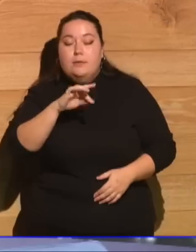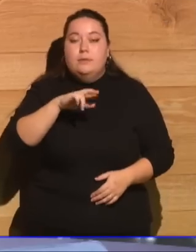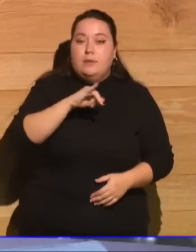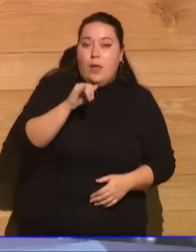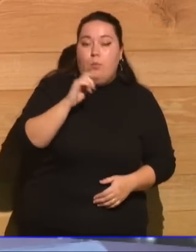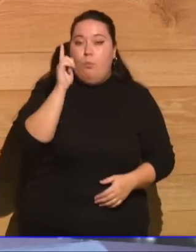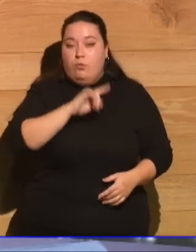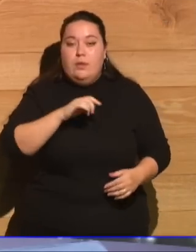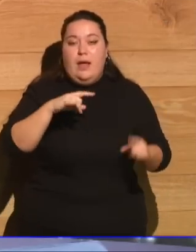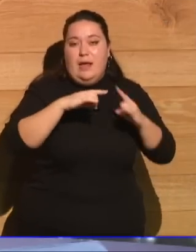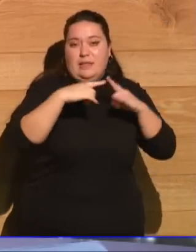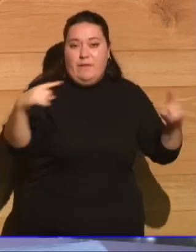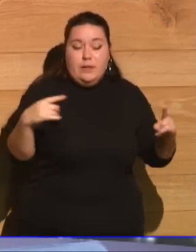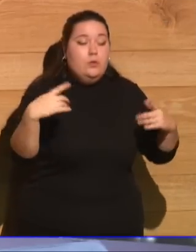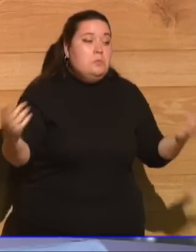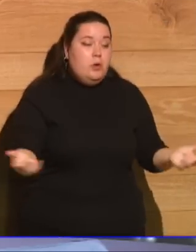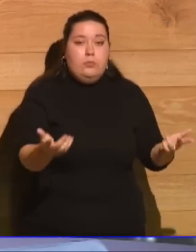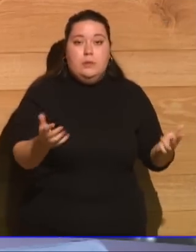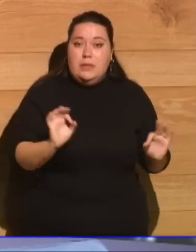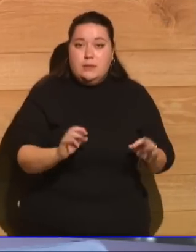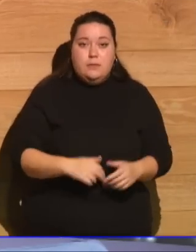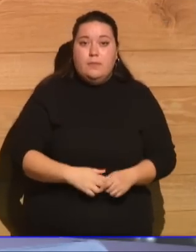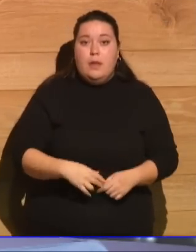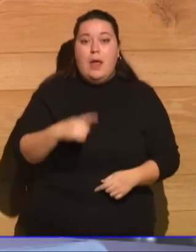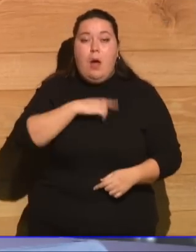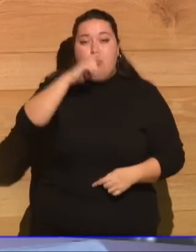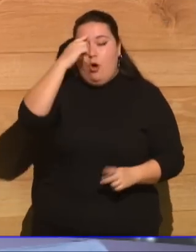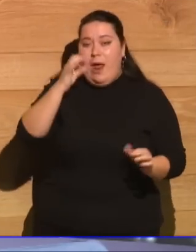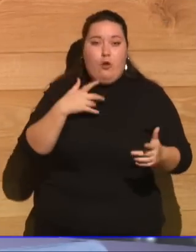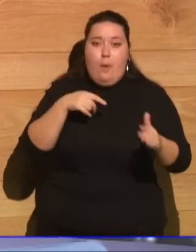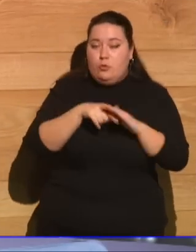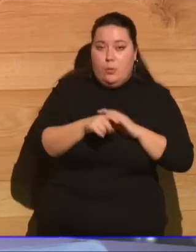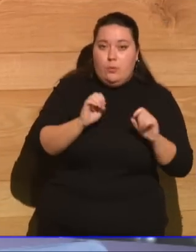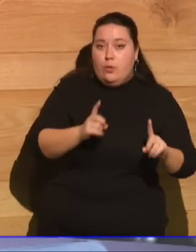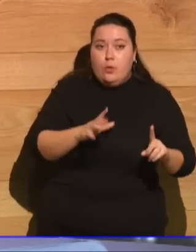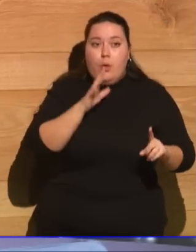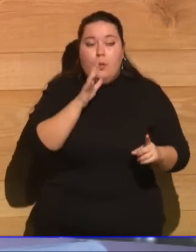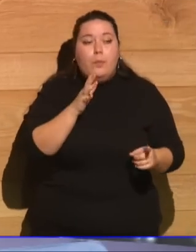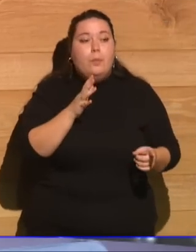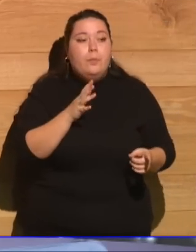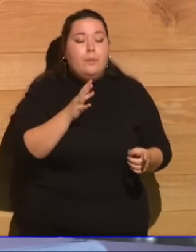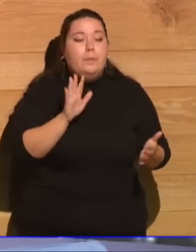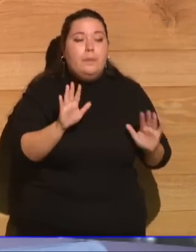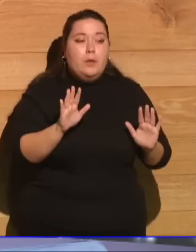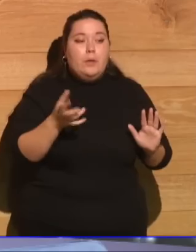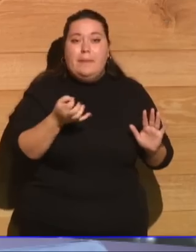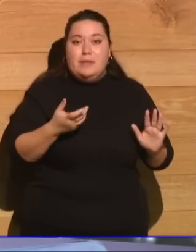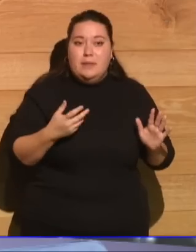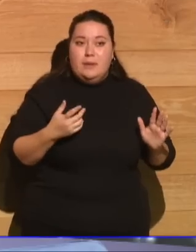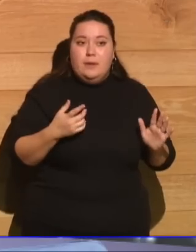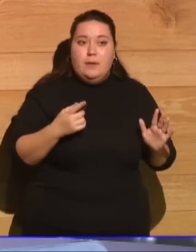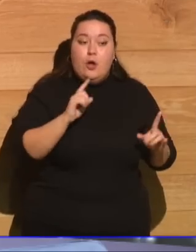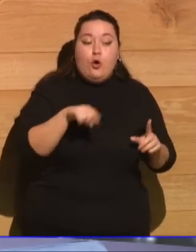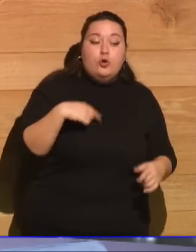así. La cuestión moral en la que no vamos a entrar con mayor profundidad porque además es irresoluble es qué sucede cuando eso tiene